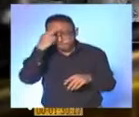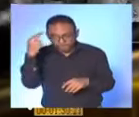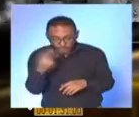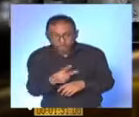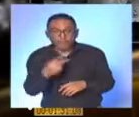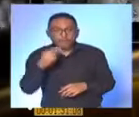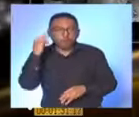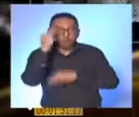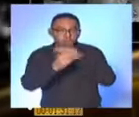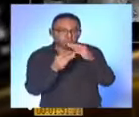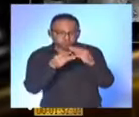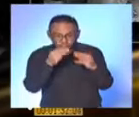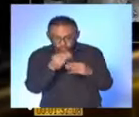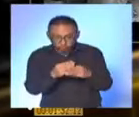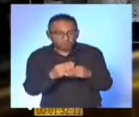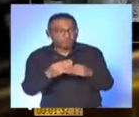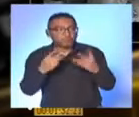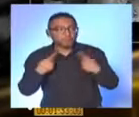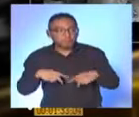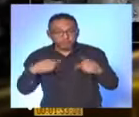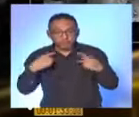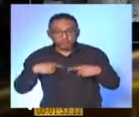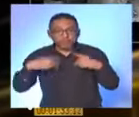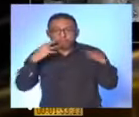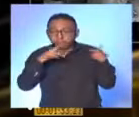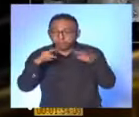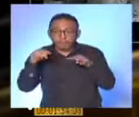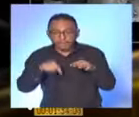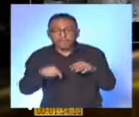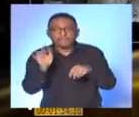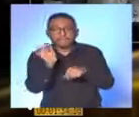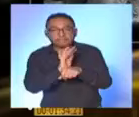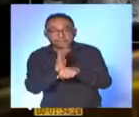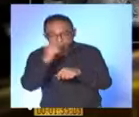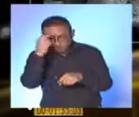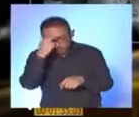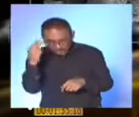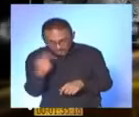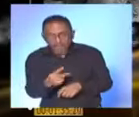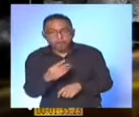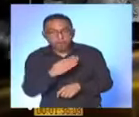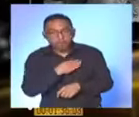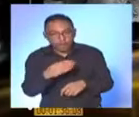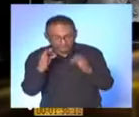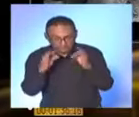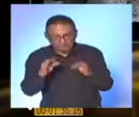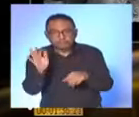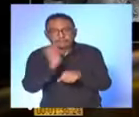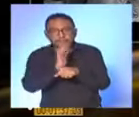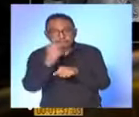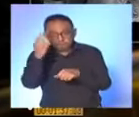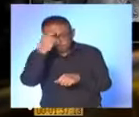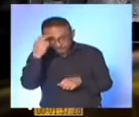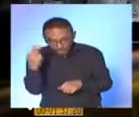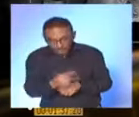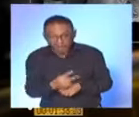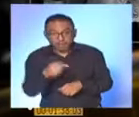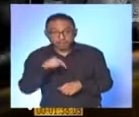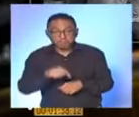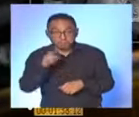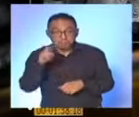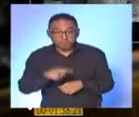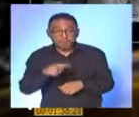y en el mundo y entre las audiencias el cine mexicano, el buen cine mexicano. Y la verdad es que el festival ha tenido la